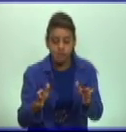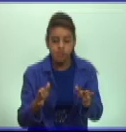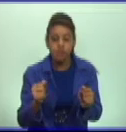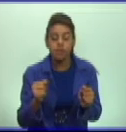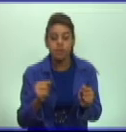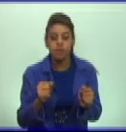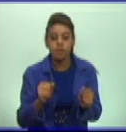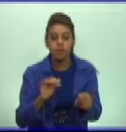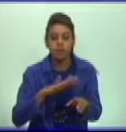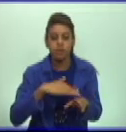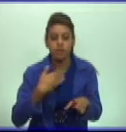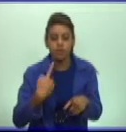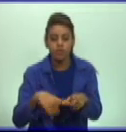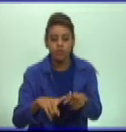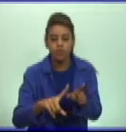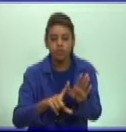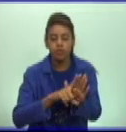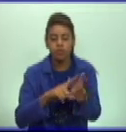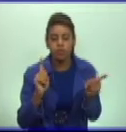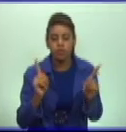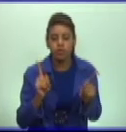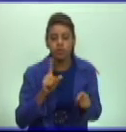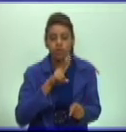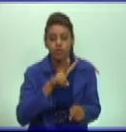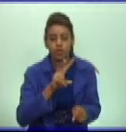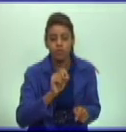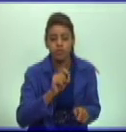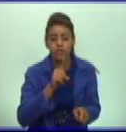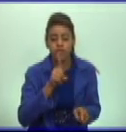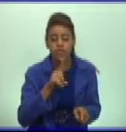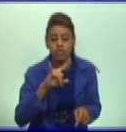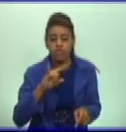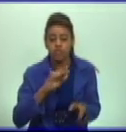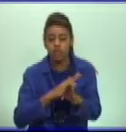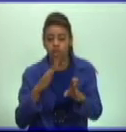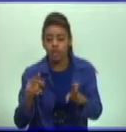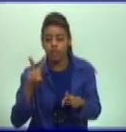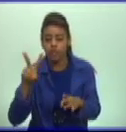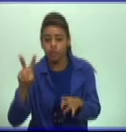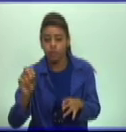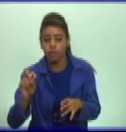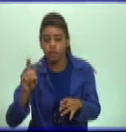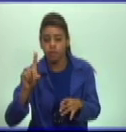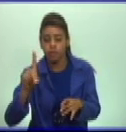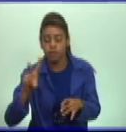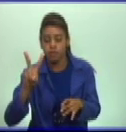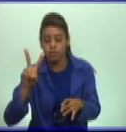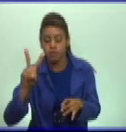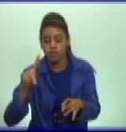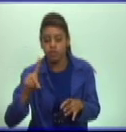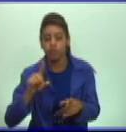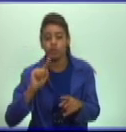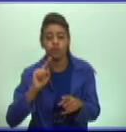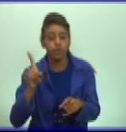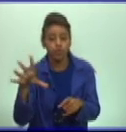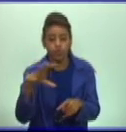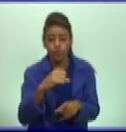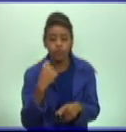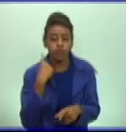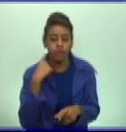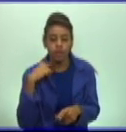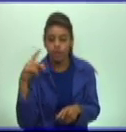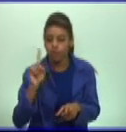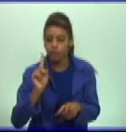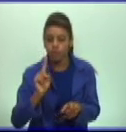2016 al 2021. Pero fíjense, en todos estos años no dejó el imperialismo de